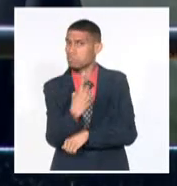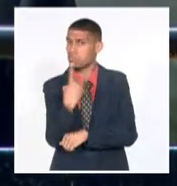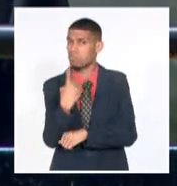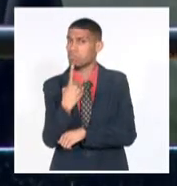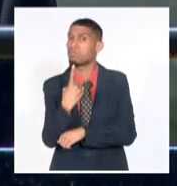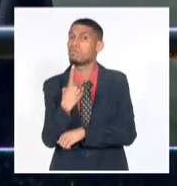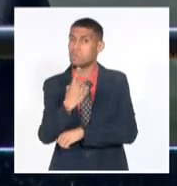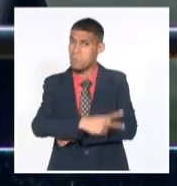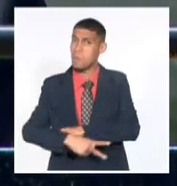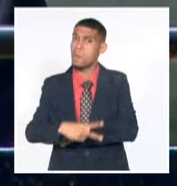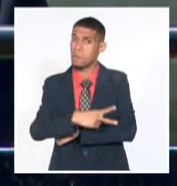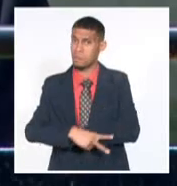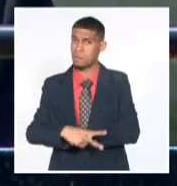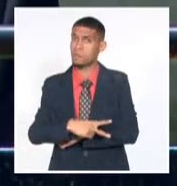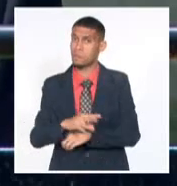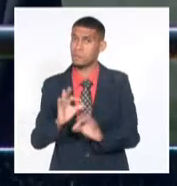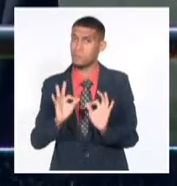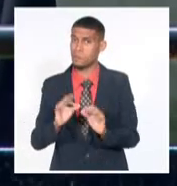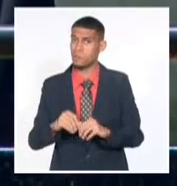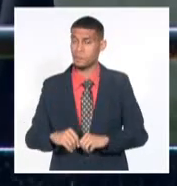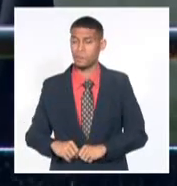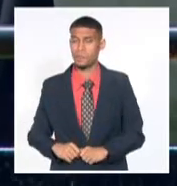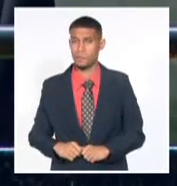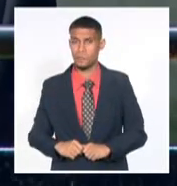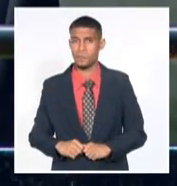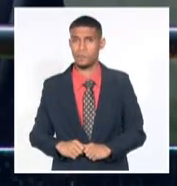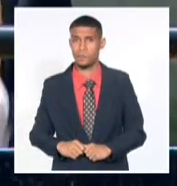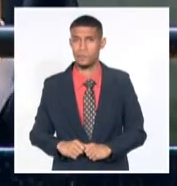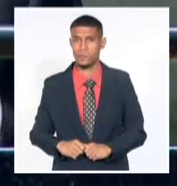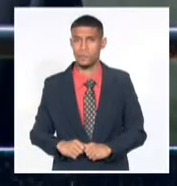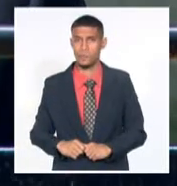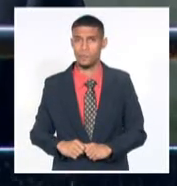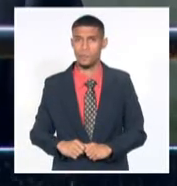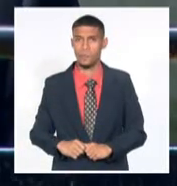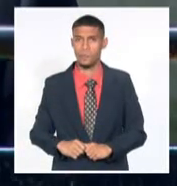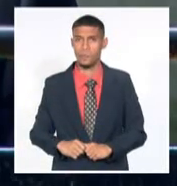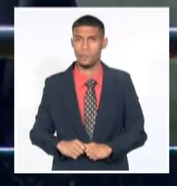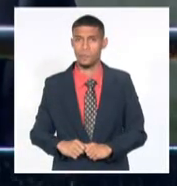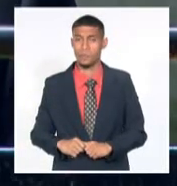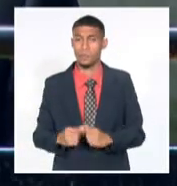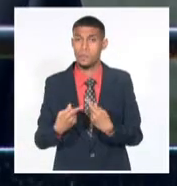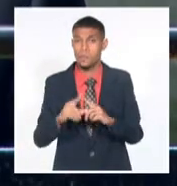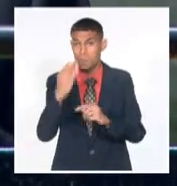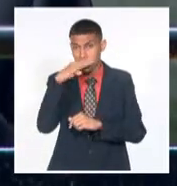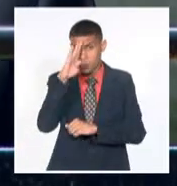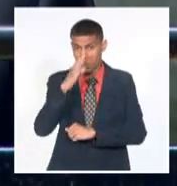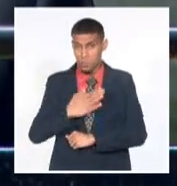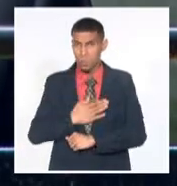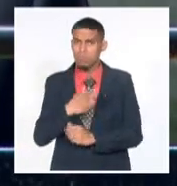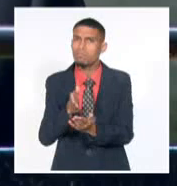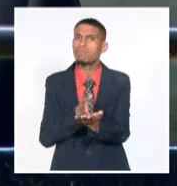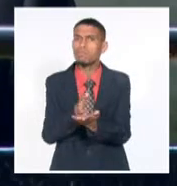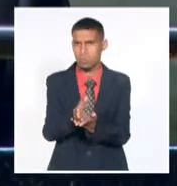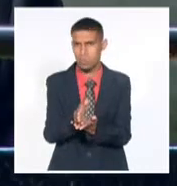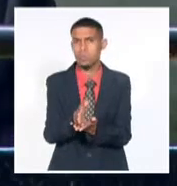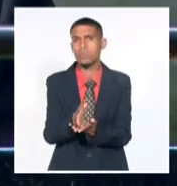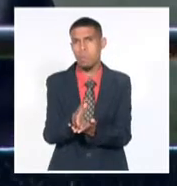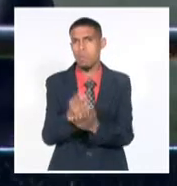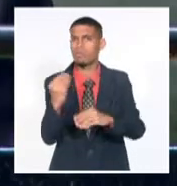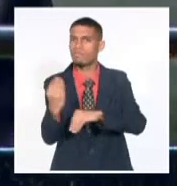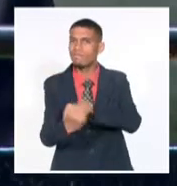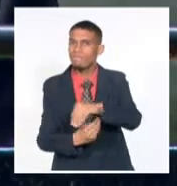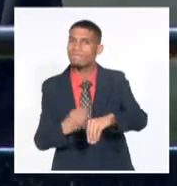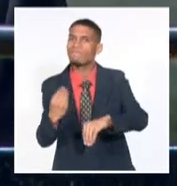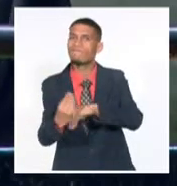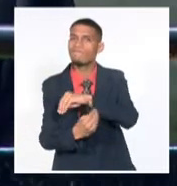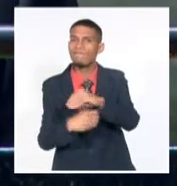prolongada por parte de una superpotencia. Pero Cuba continuará renovándose